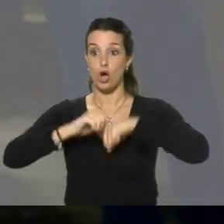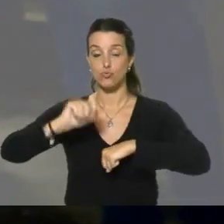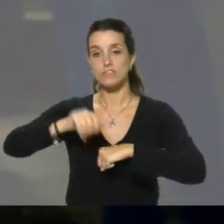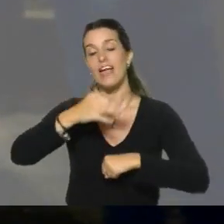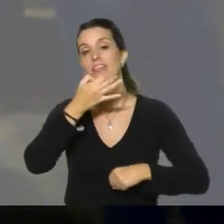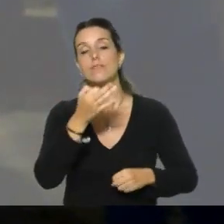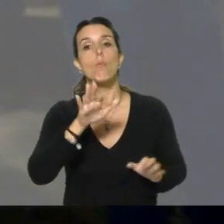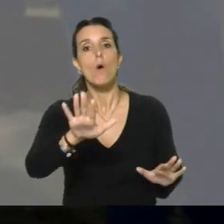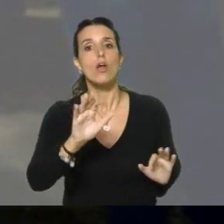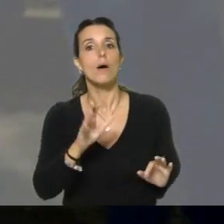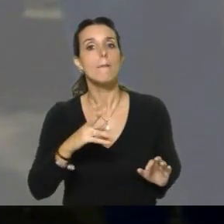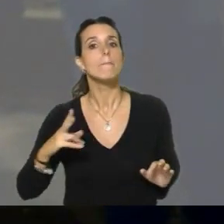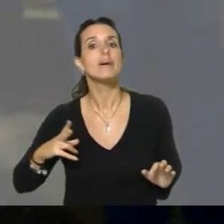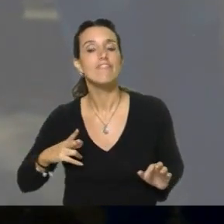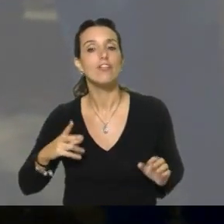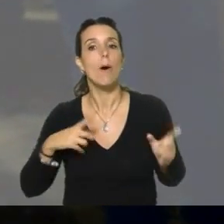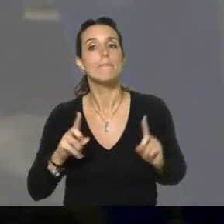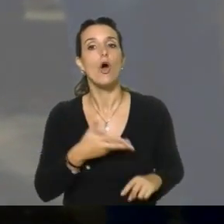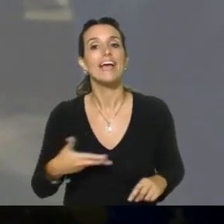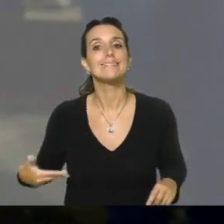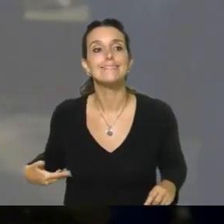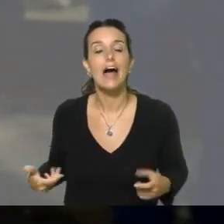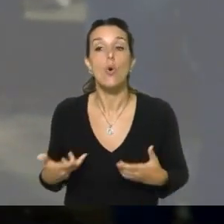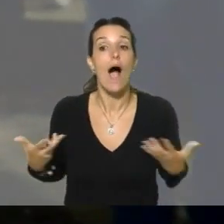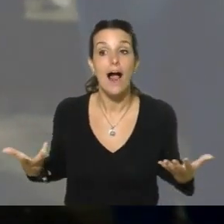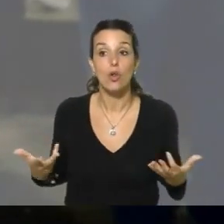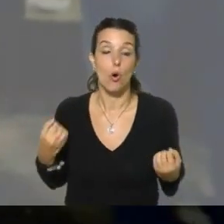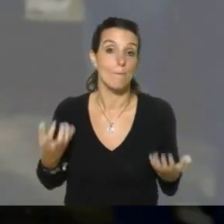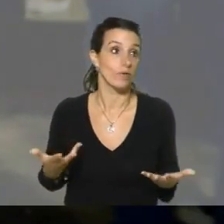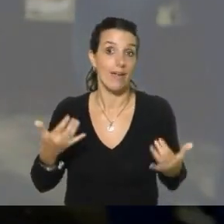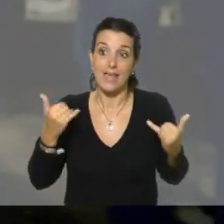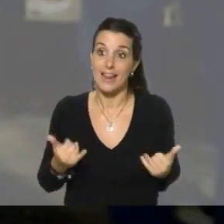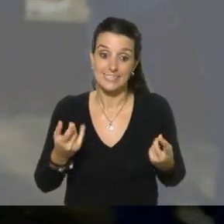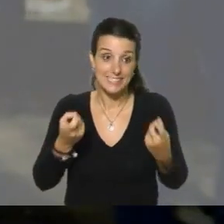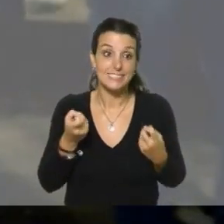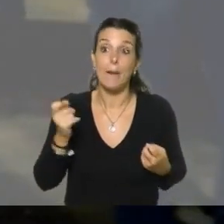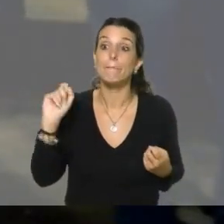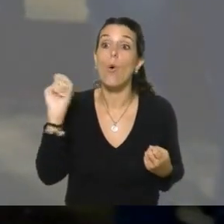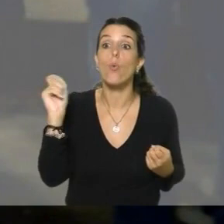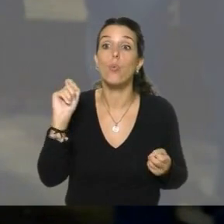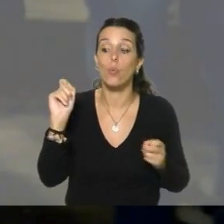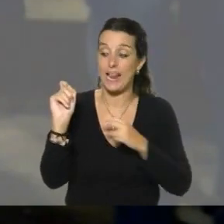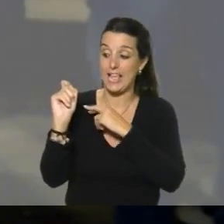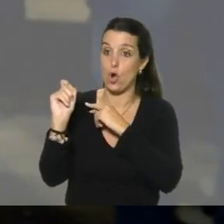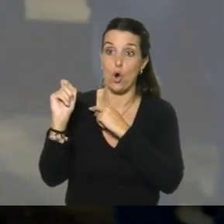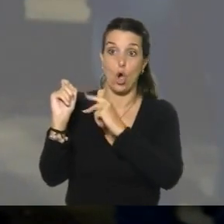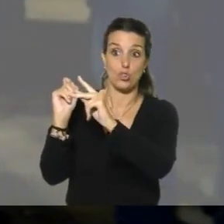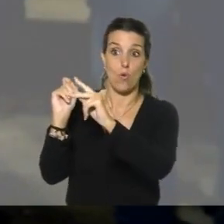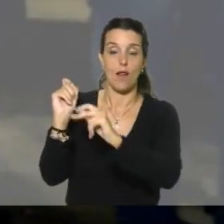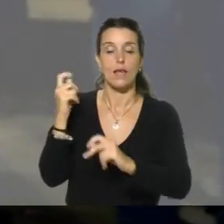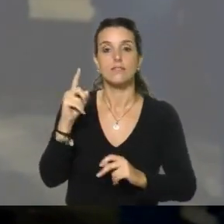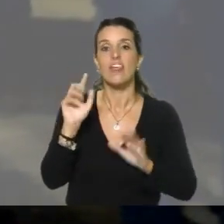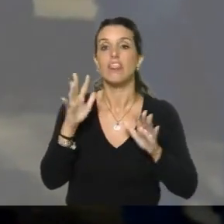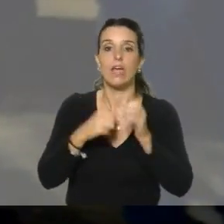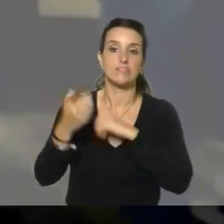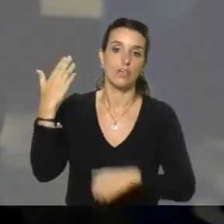dice, bueno, es privado, pero que el Estado haga algo porque lo tiene que mantener público, ¿no? Y esto ya hace 10